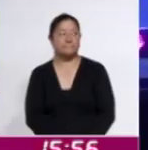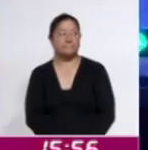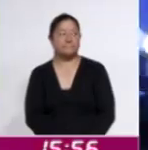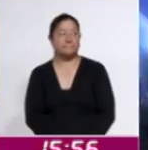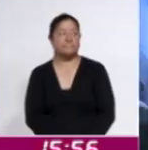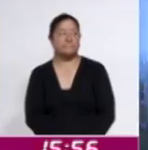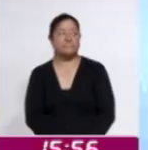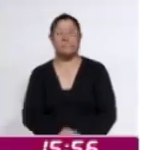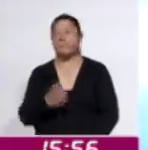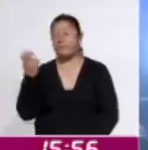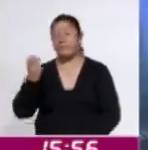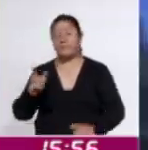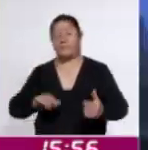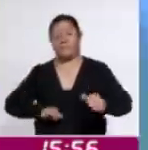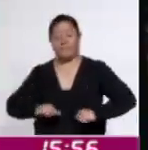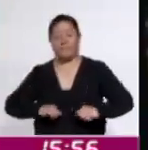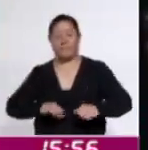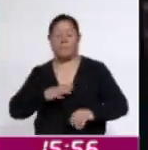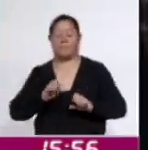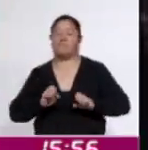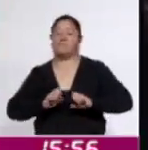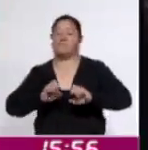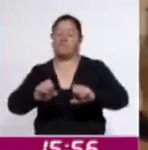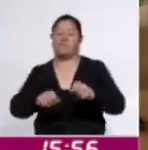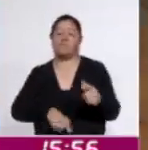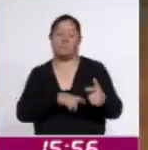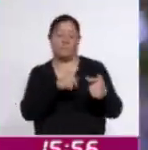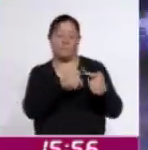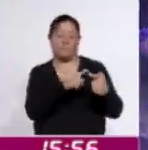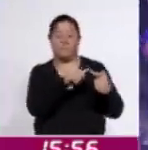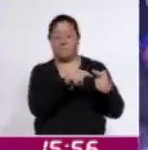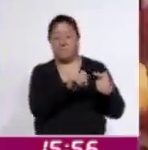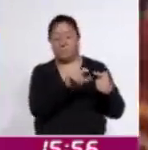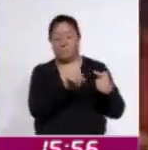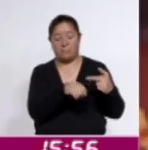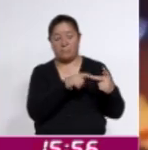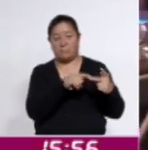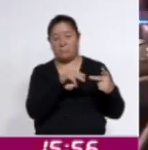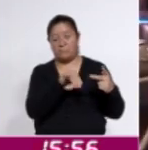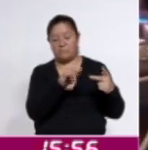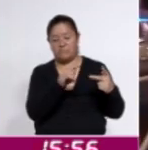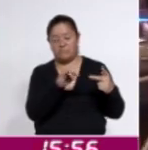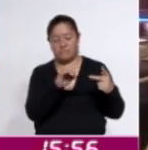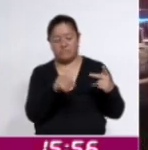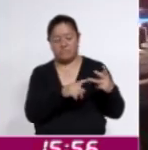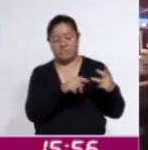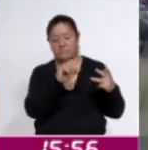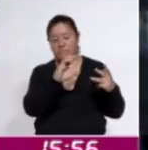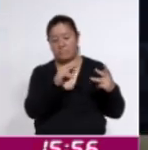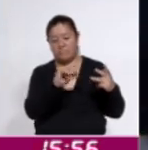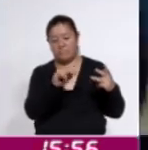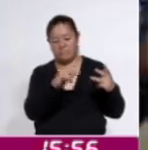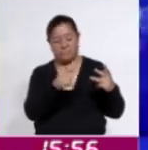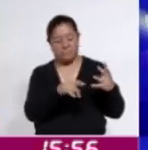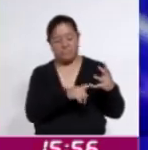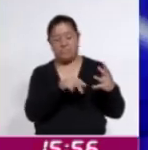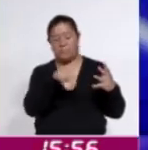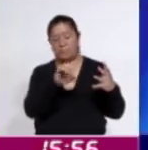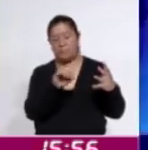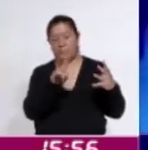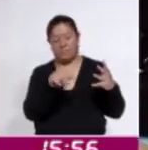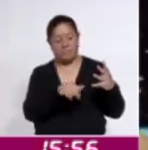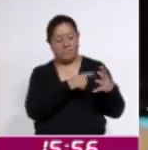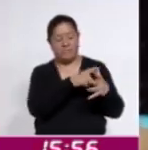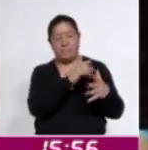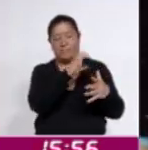El evento contará con un cartel de lujo, integrado por Los Teles, Banda La Misteriosa, Sonido La Changa, Cumbia Nova,